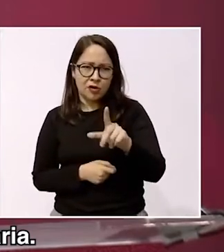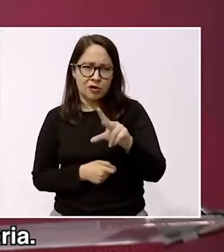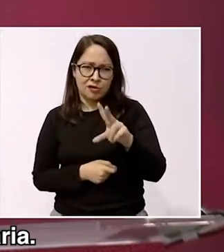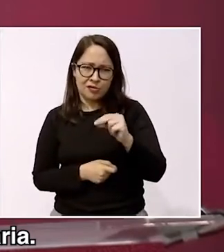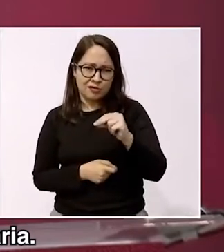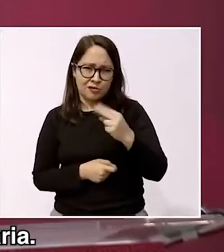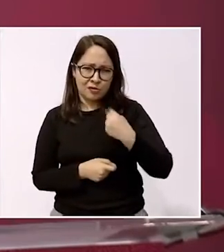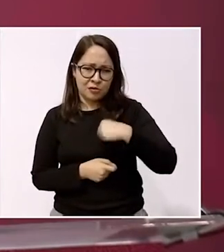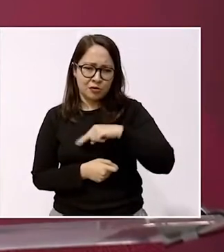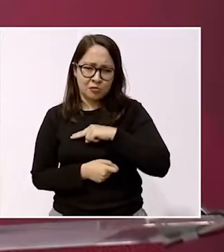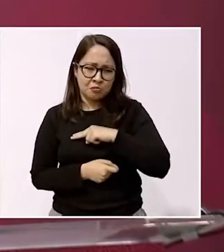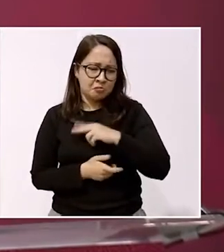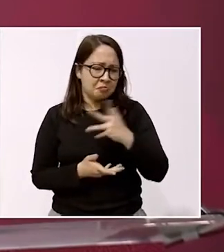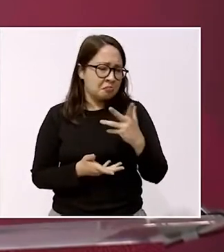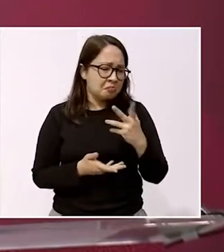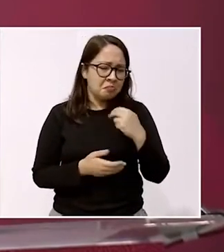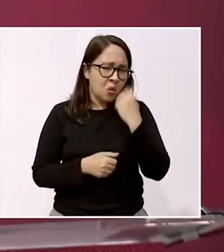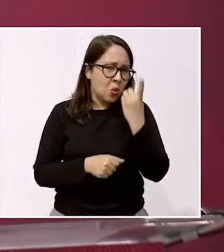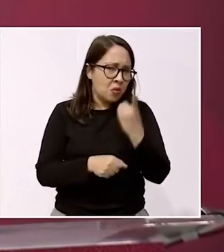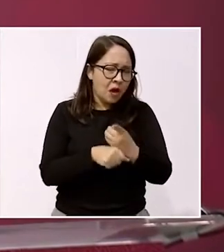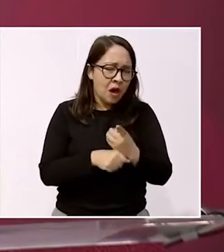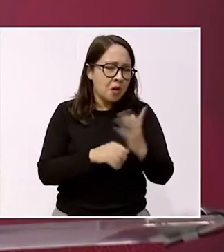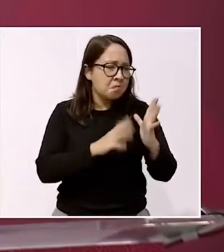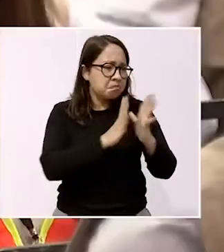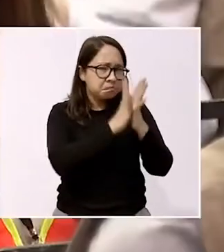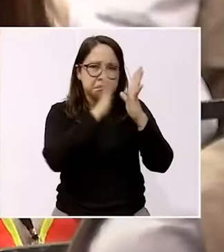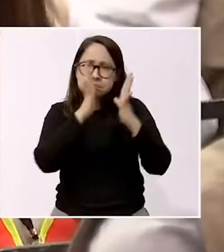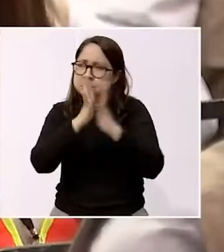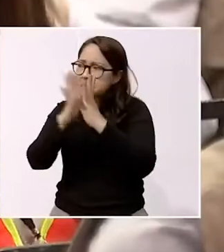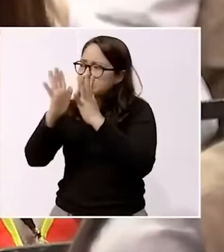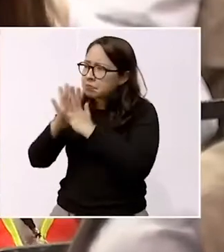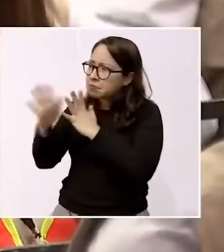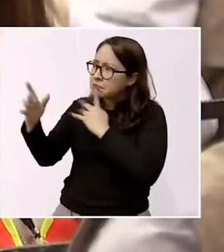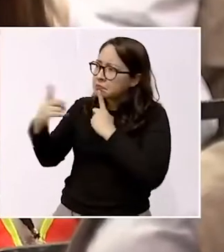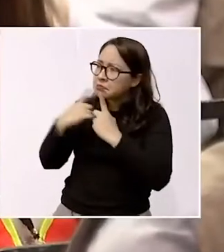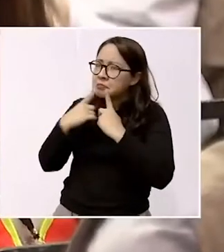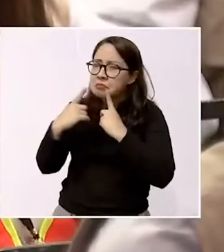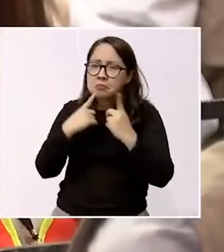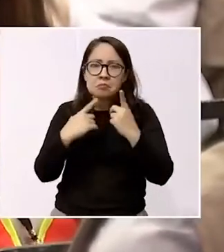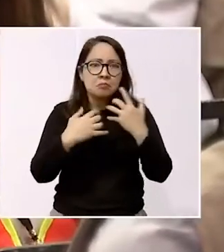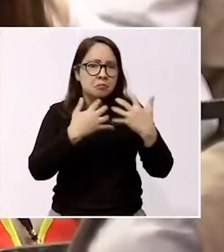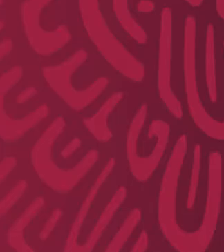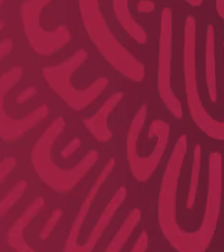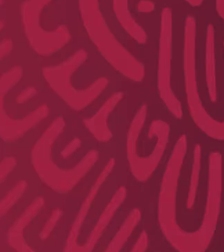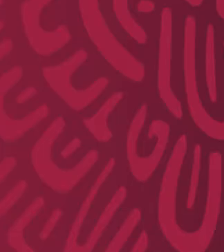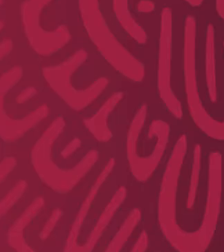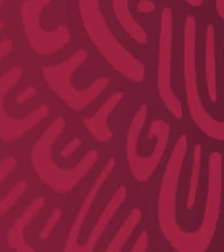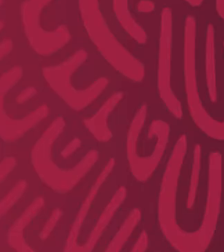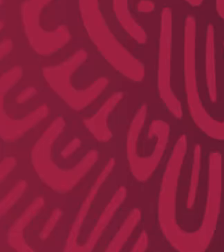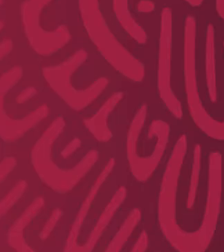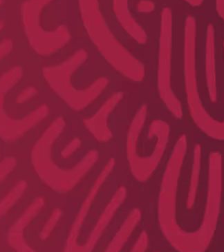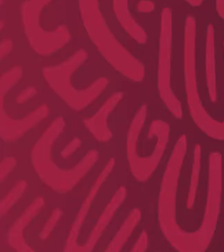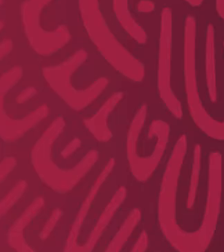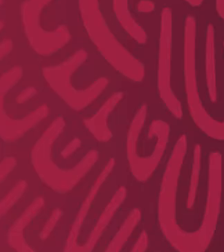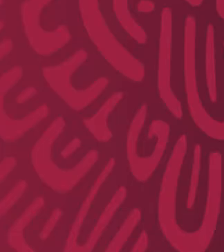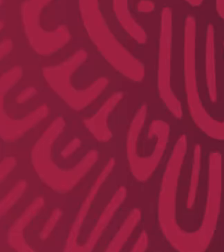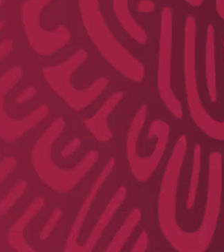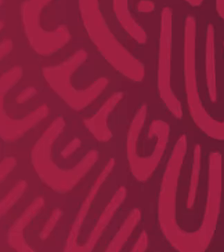voluntaria. Participaron los grandes productores y los grandes distribuidores.